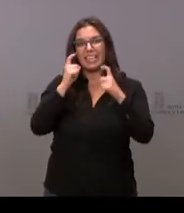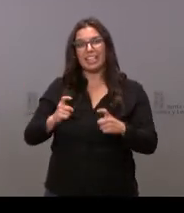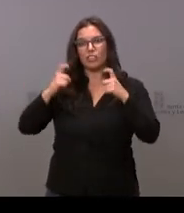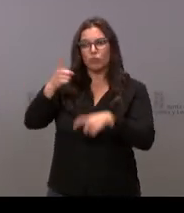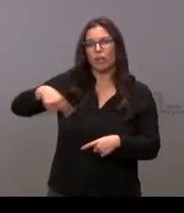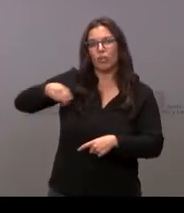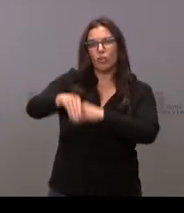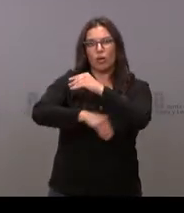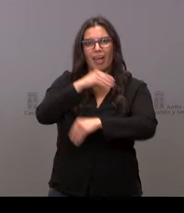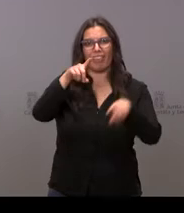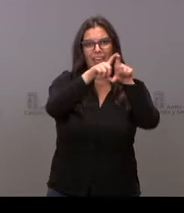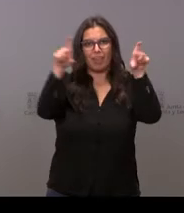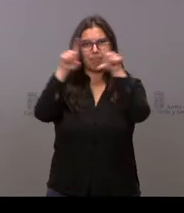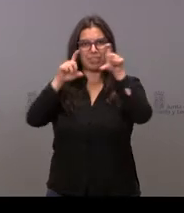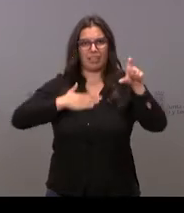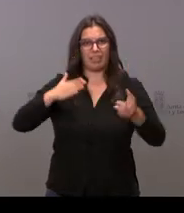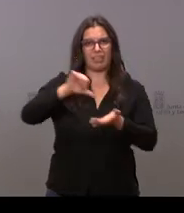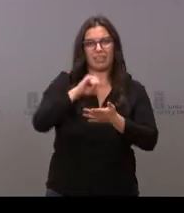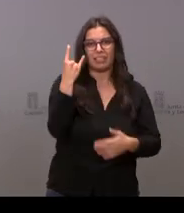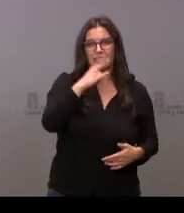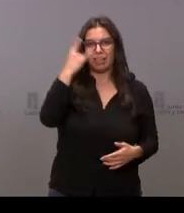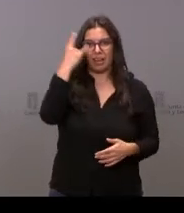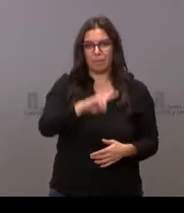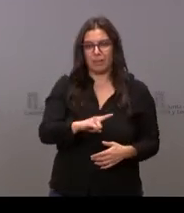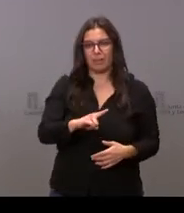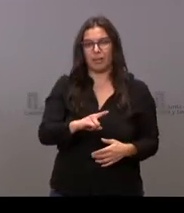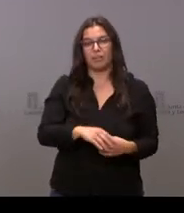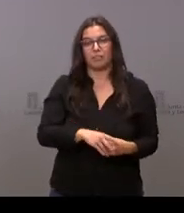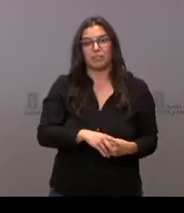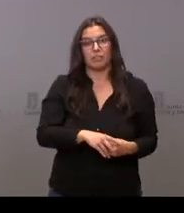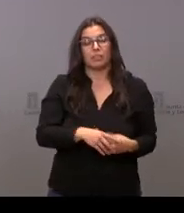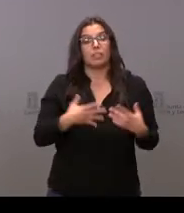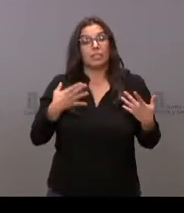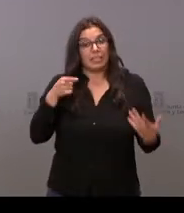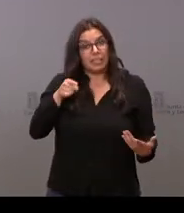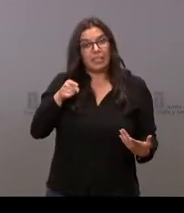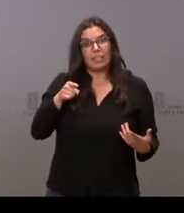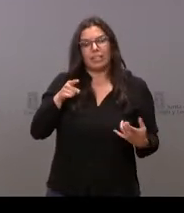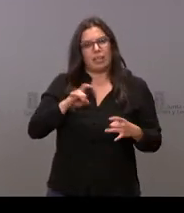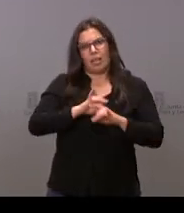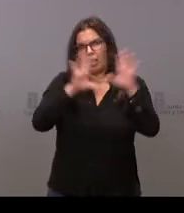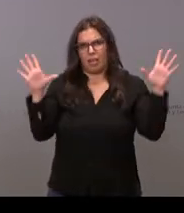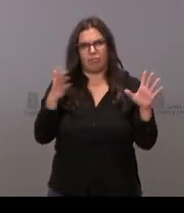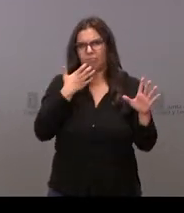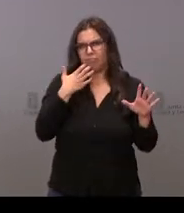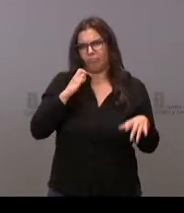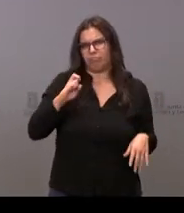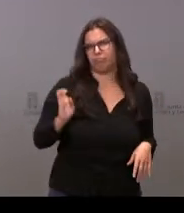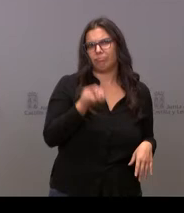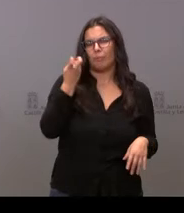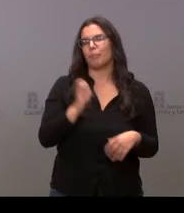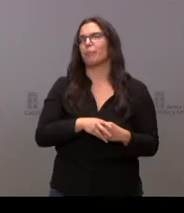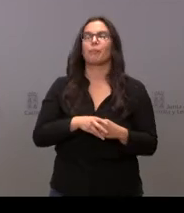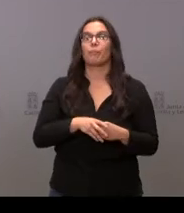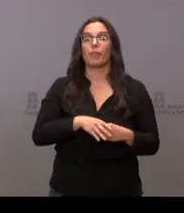las empresas salmantinas en innovación y aquí hay claros ejemplos apoyaremos a